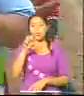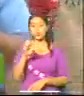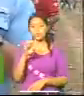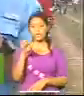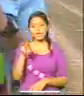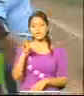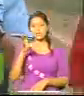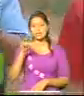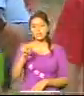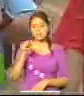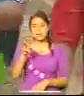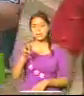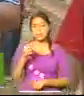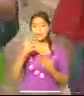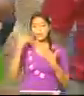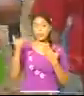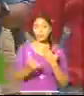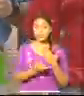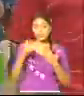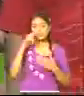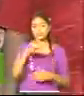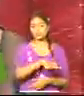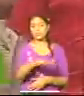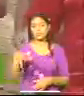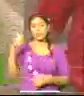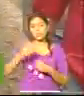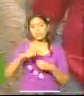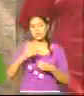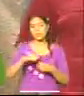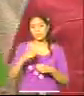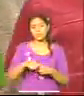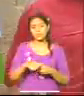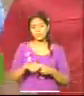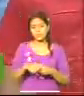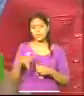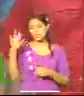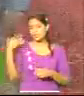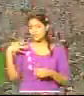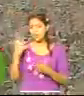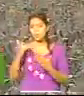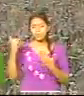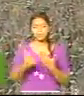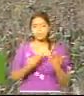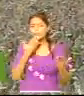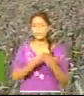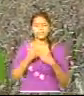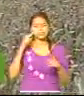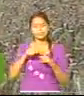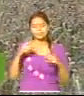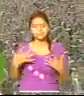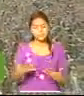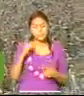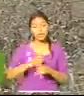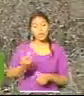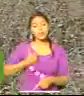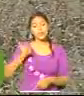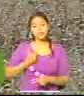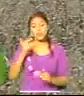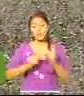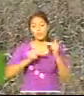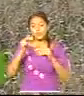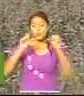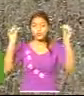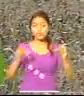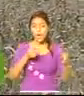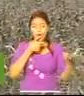le decimos, el gran proyecto Planicie de Maracaibo. En sus orígenes, este proyecto plantea el aprovechamiento de la construcción